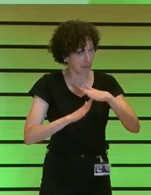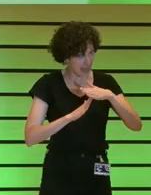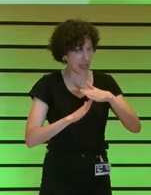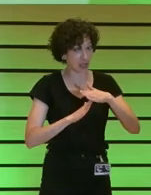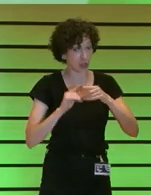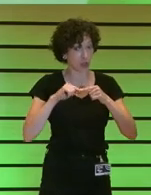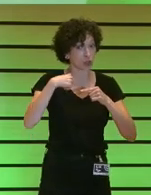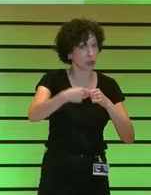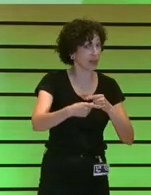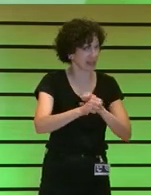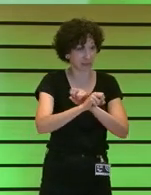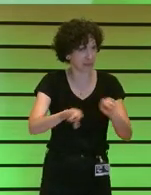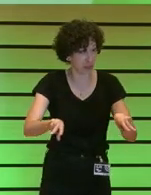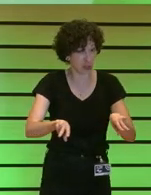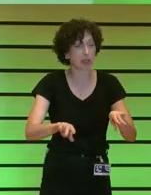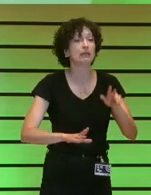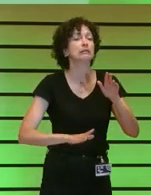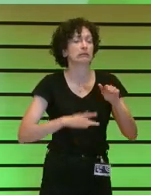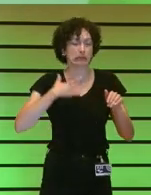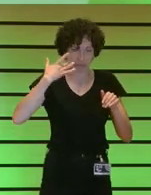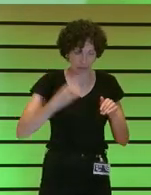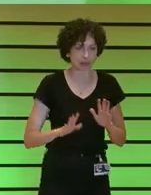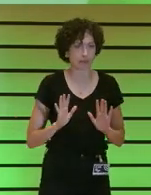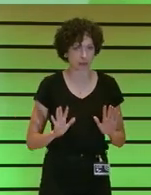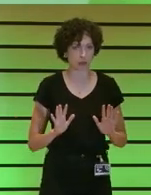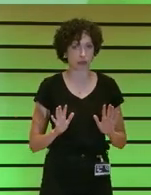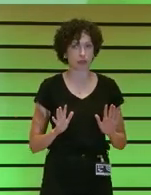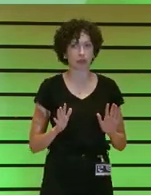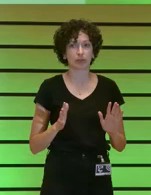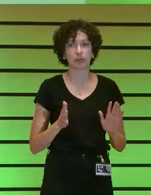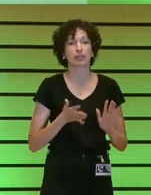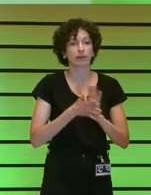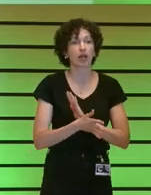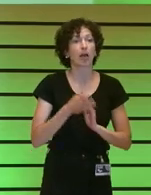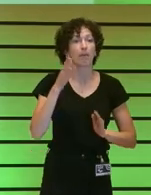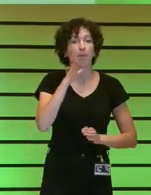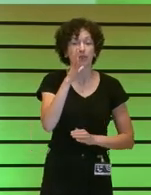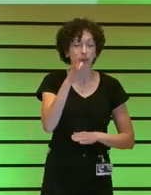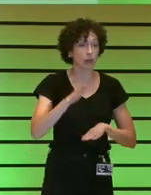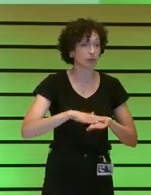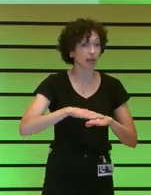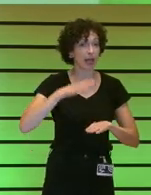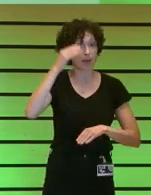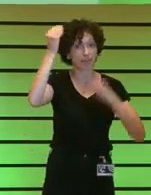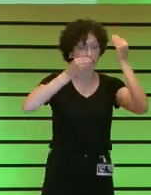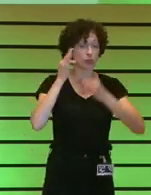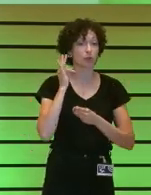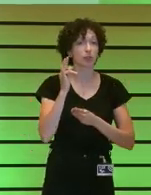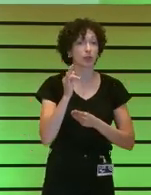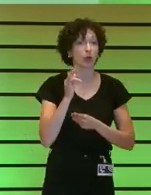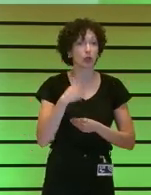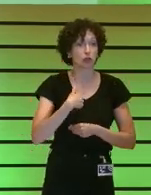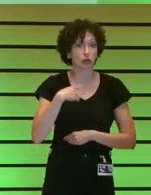las peores consecuencias de ese cambio climático por lo tanto las razones para el optimismo ya no son solamente mías es que nos la da la ciencia